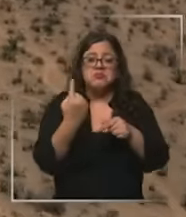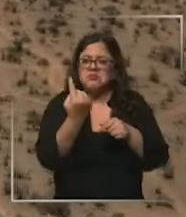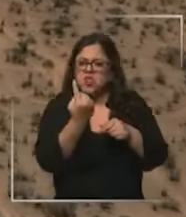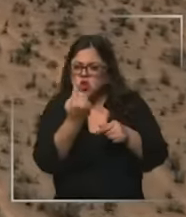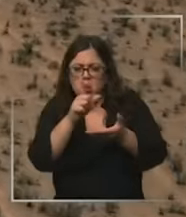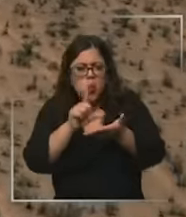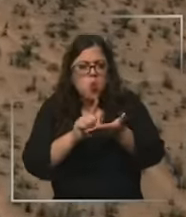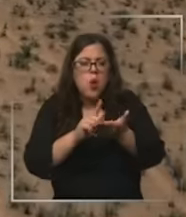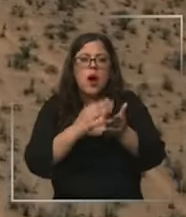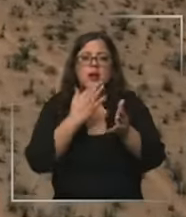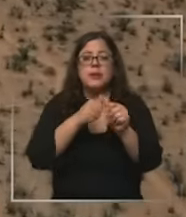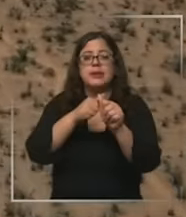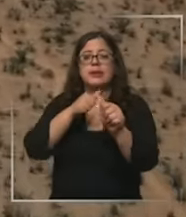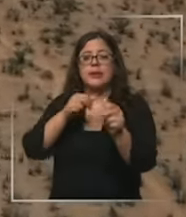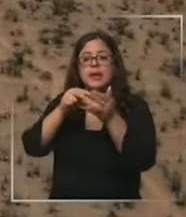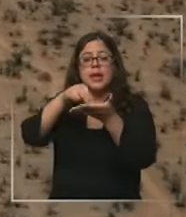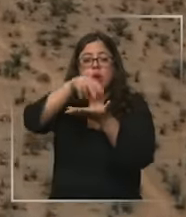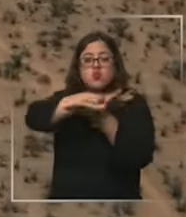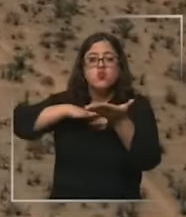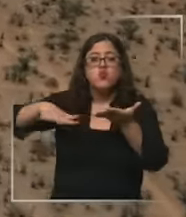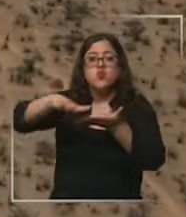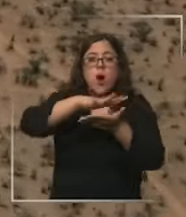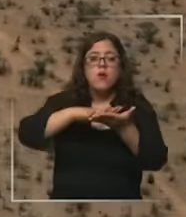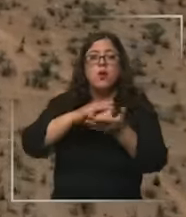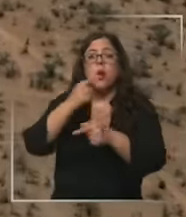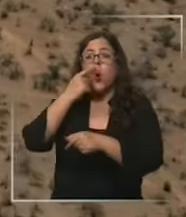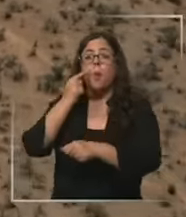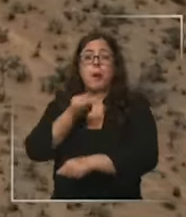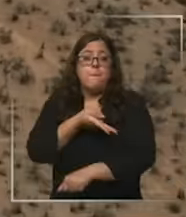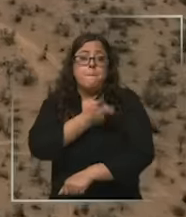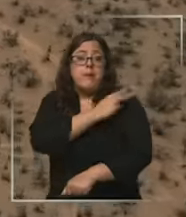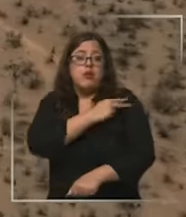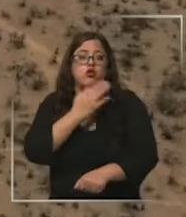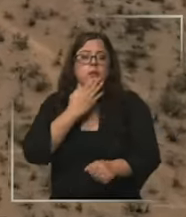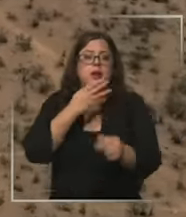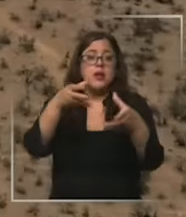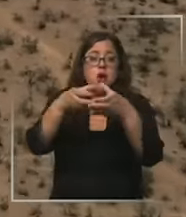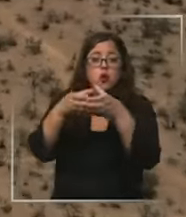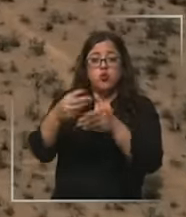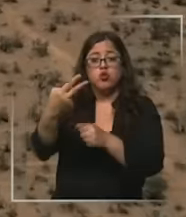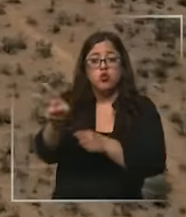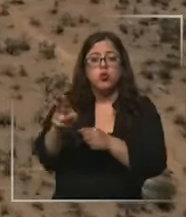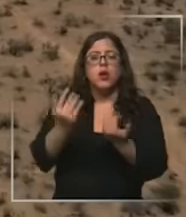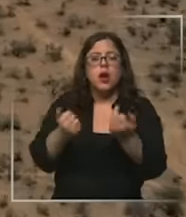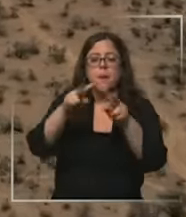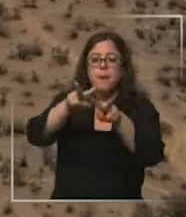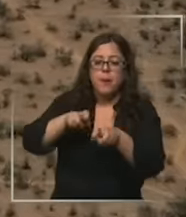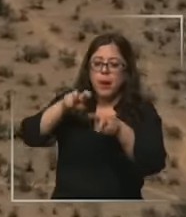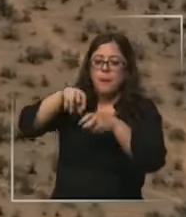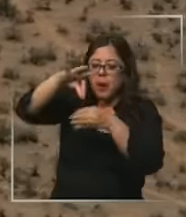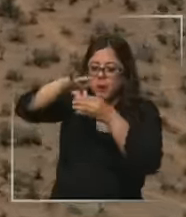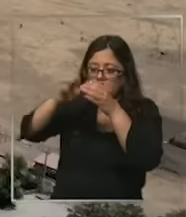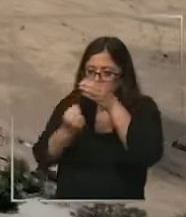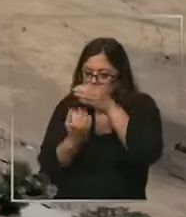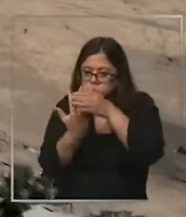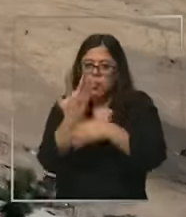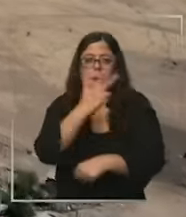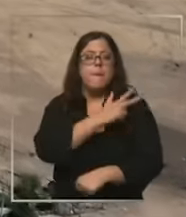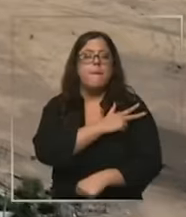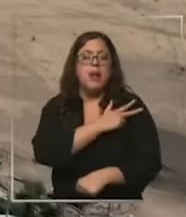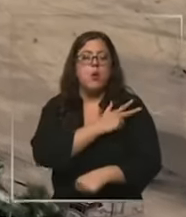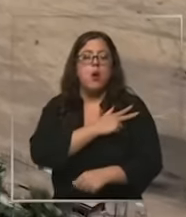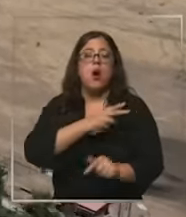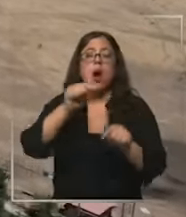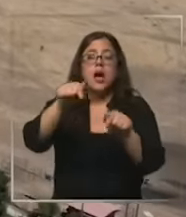y retirado del pueblo de Curacaví, el padrino y sus secuaces habrían comenzado hace un par de años a cultivar plantas de marihuana. Vamos